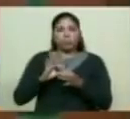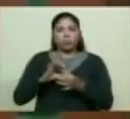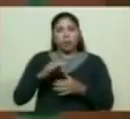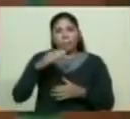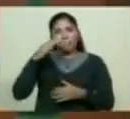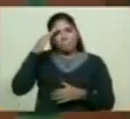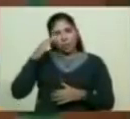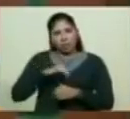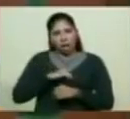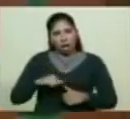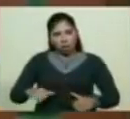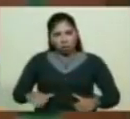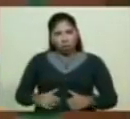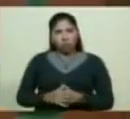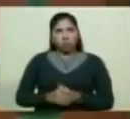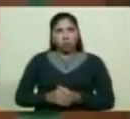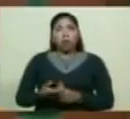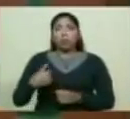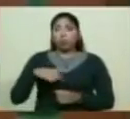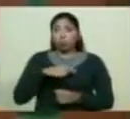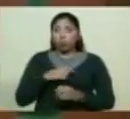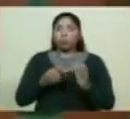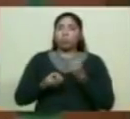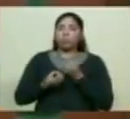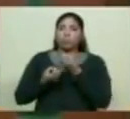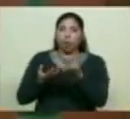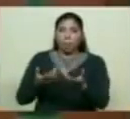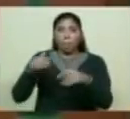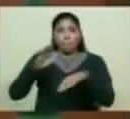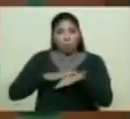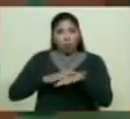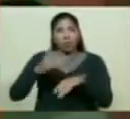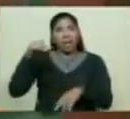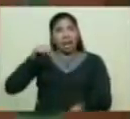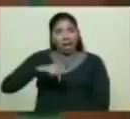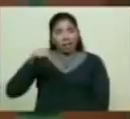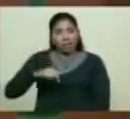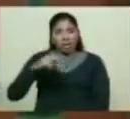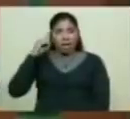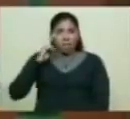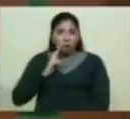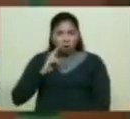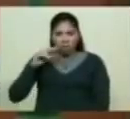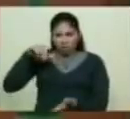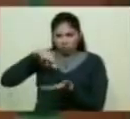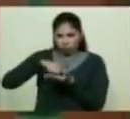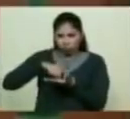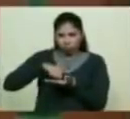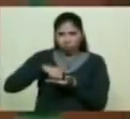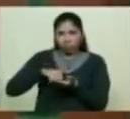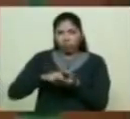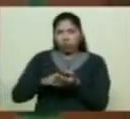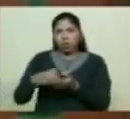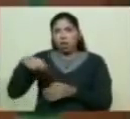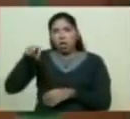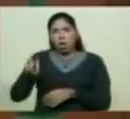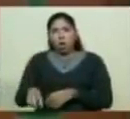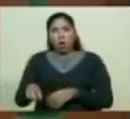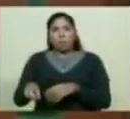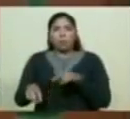decimos esto porque aquí en angostura se sentaron por igual santiago mariño